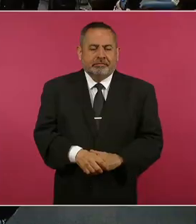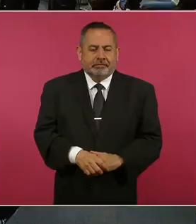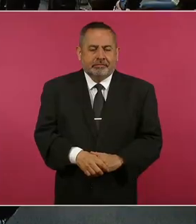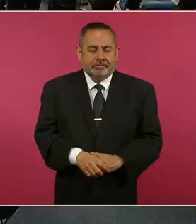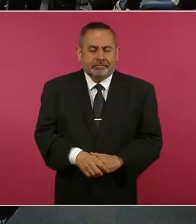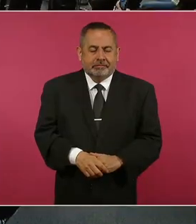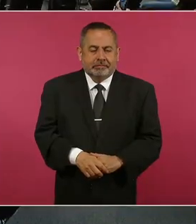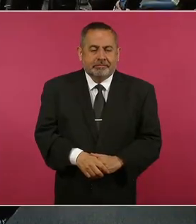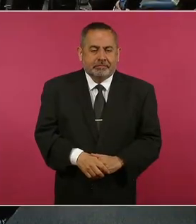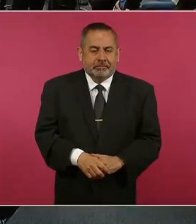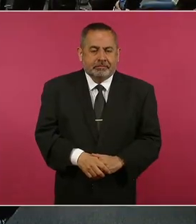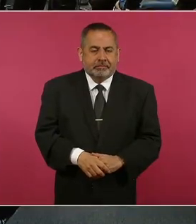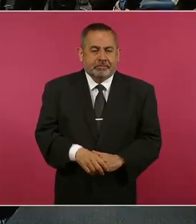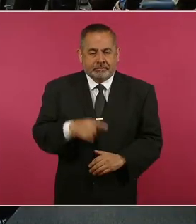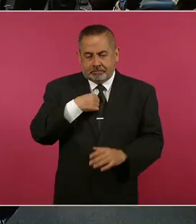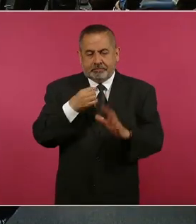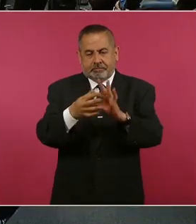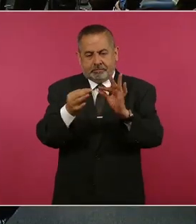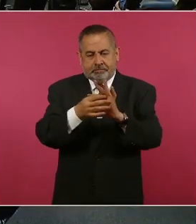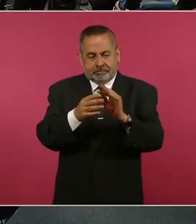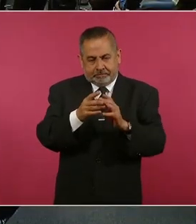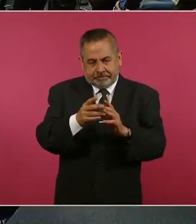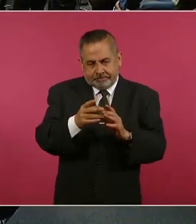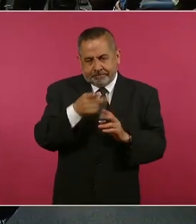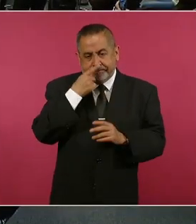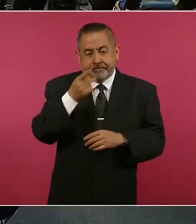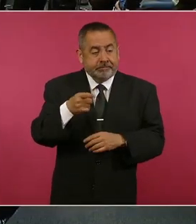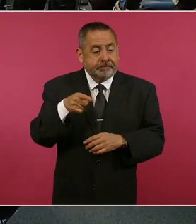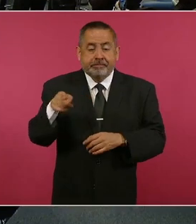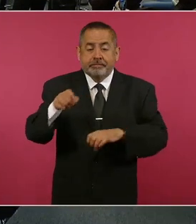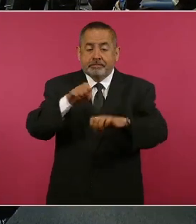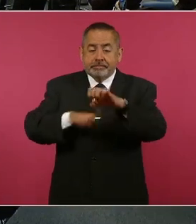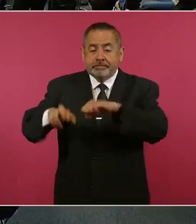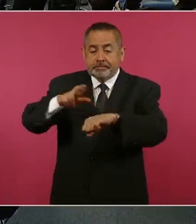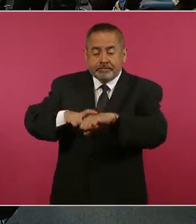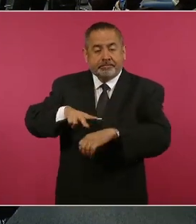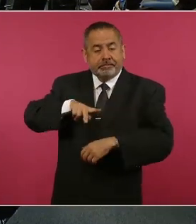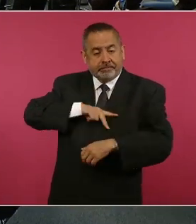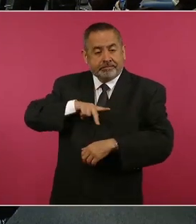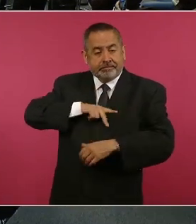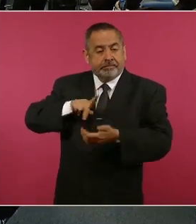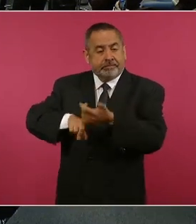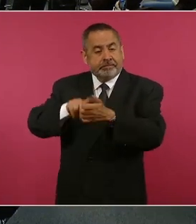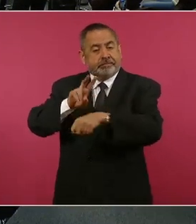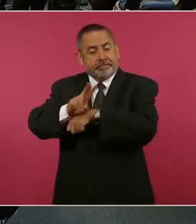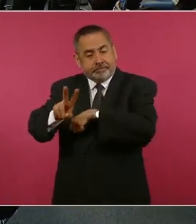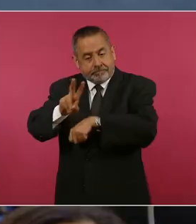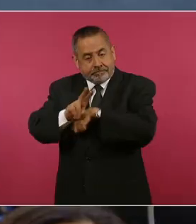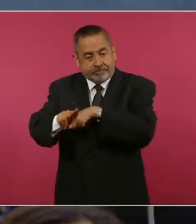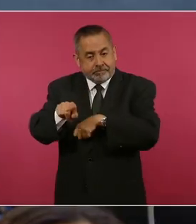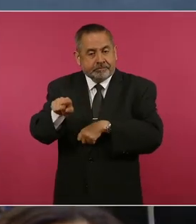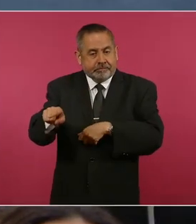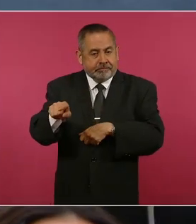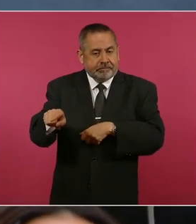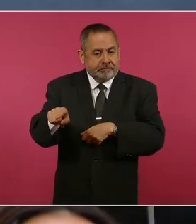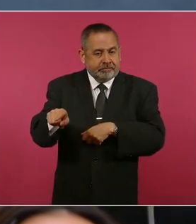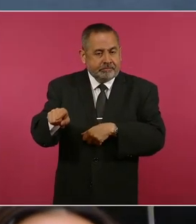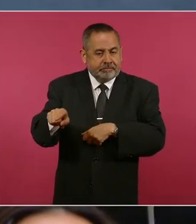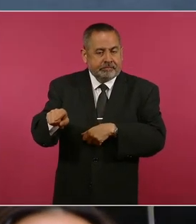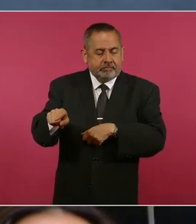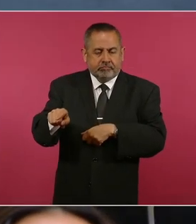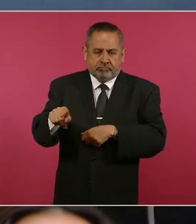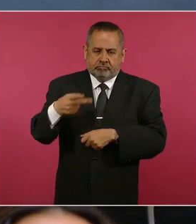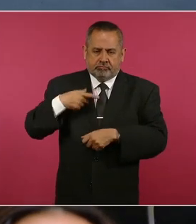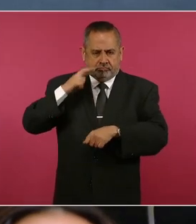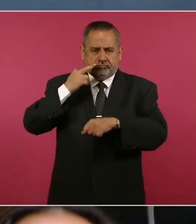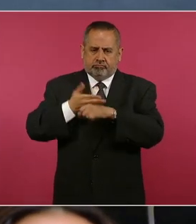Pero le estoy hablando de que el embajador nuestro en Venezuela, que es una gente